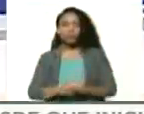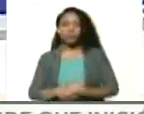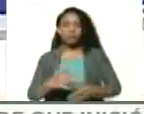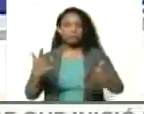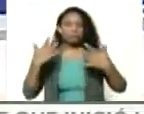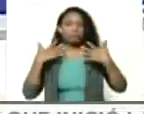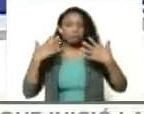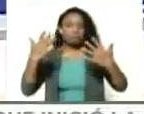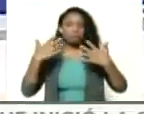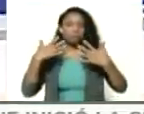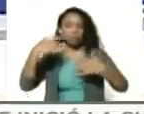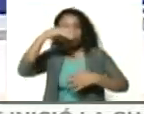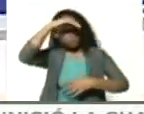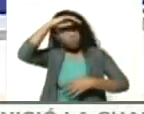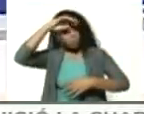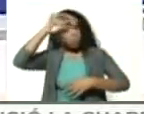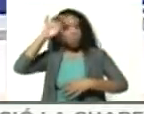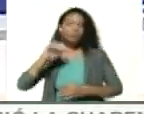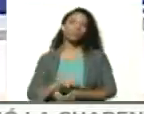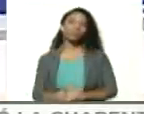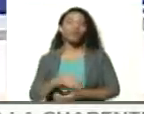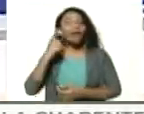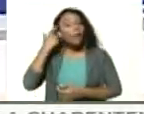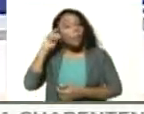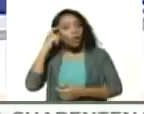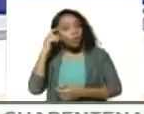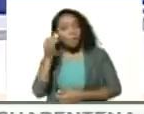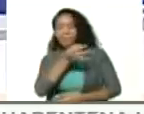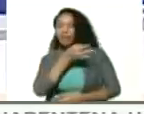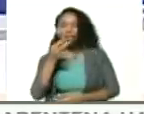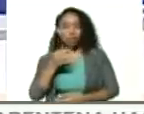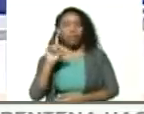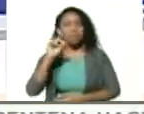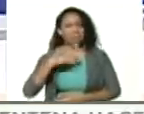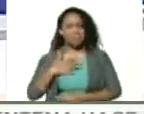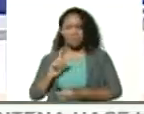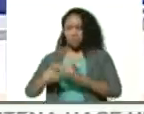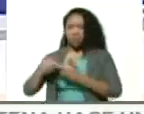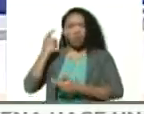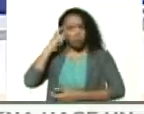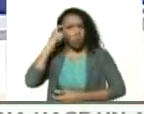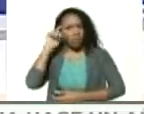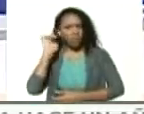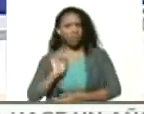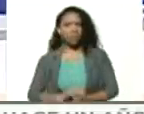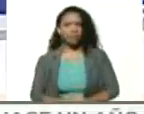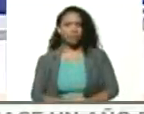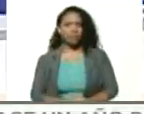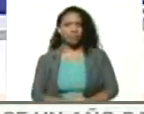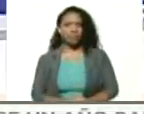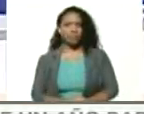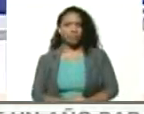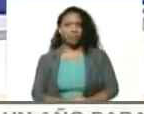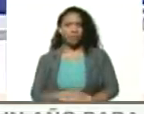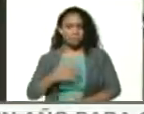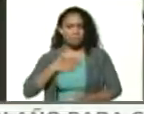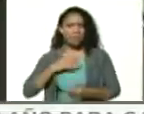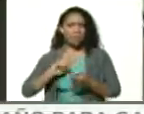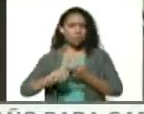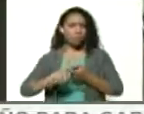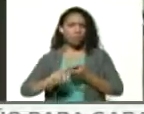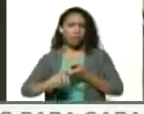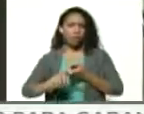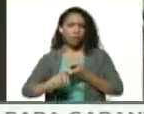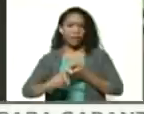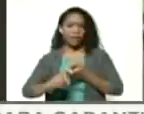calurosa. Lo recuerdo perfectamente, Cilia también lo recuerda. Cilia